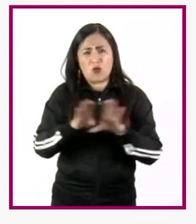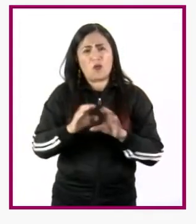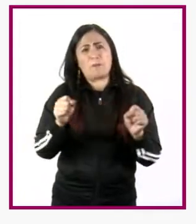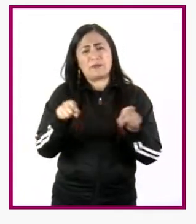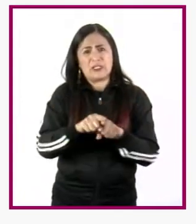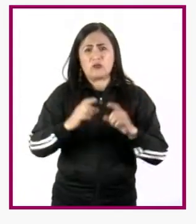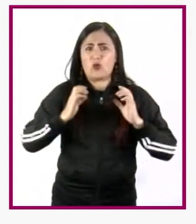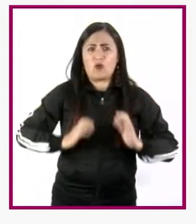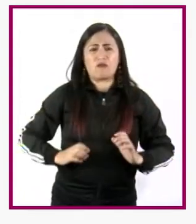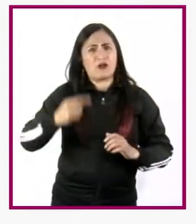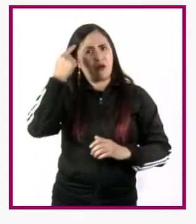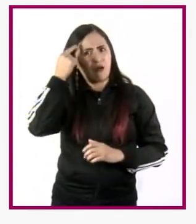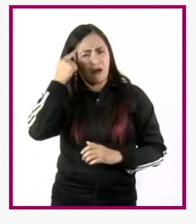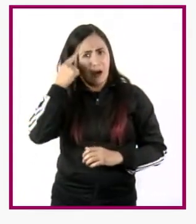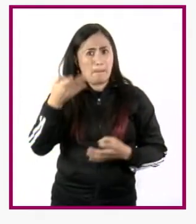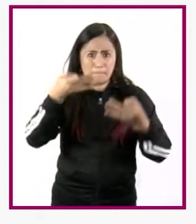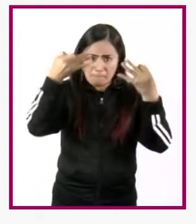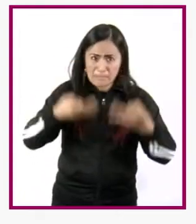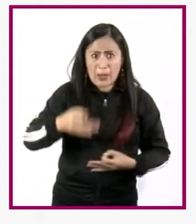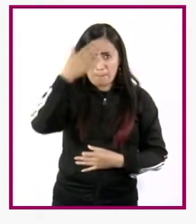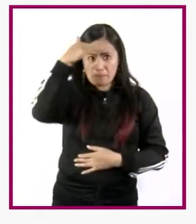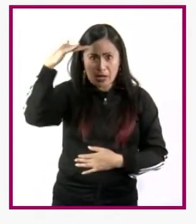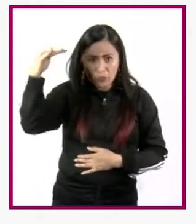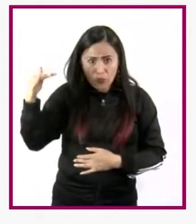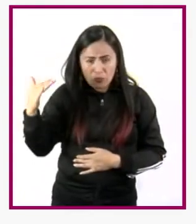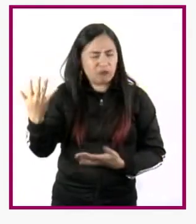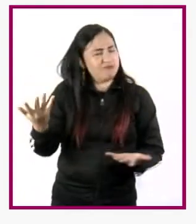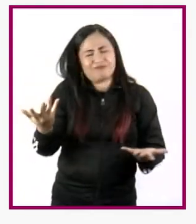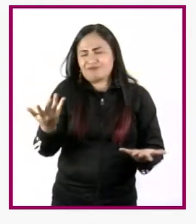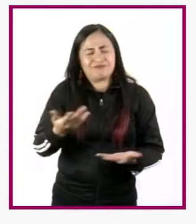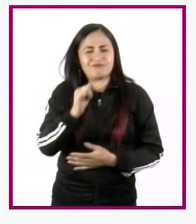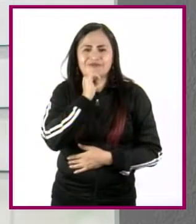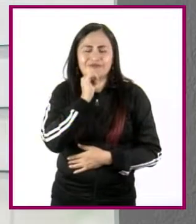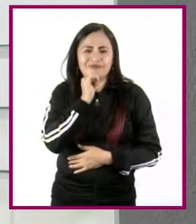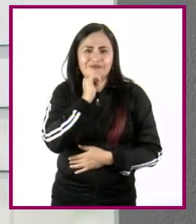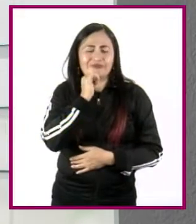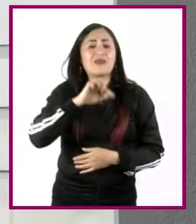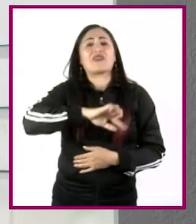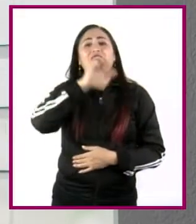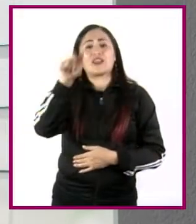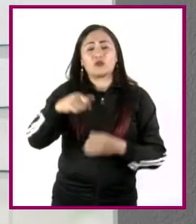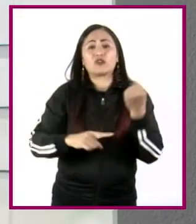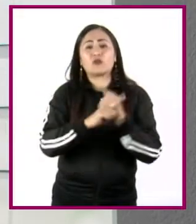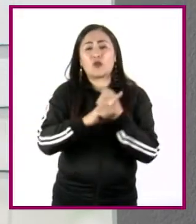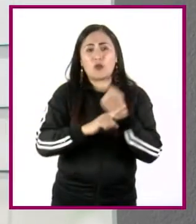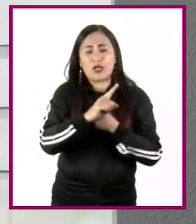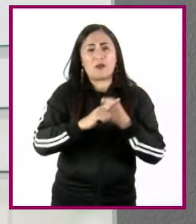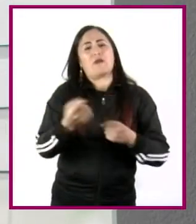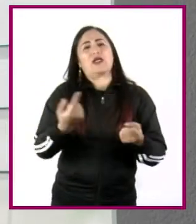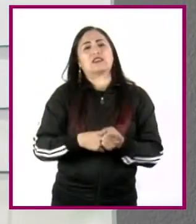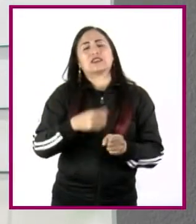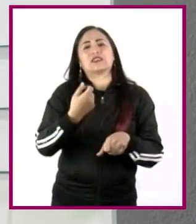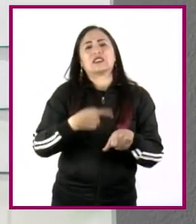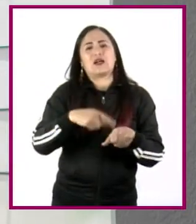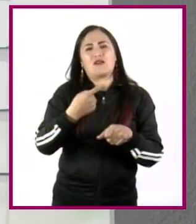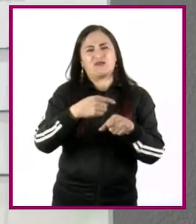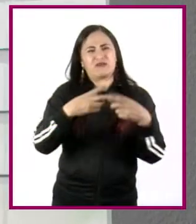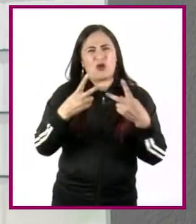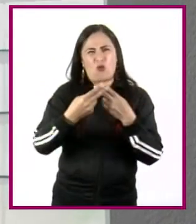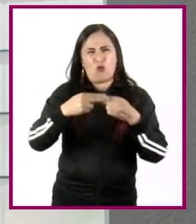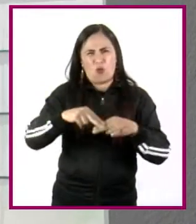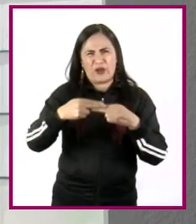de las gestantes de este grupo etario, propicia la aparición de complicaciones como anemia, lesiones óseas,